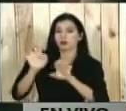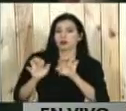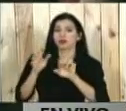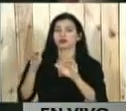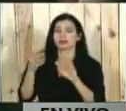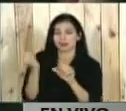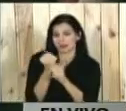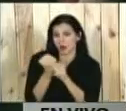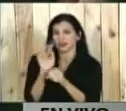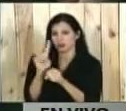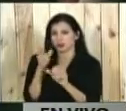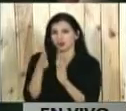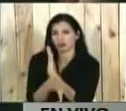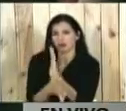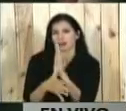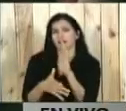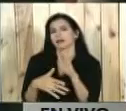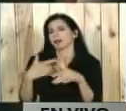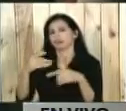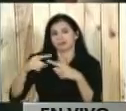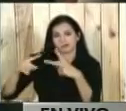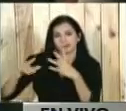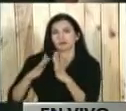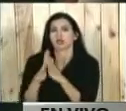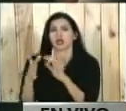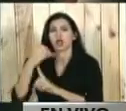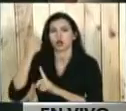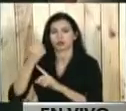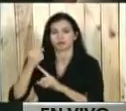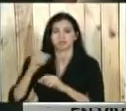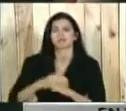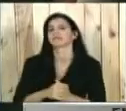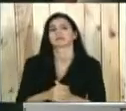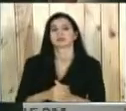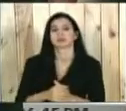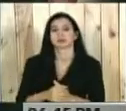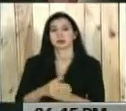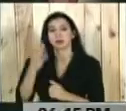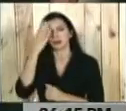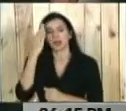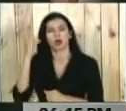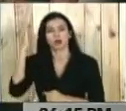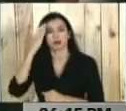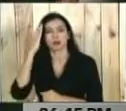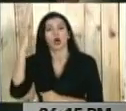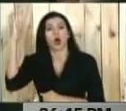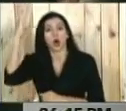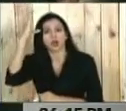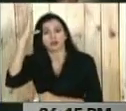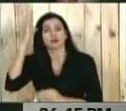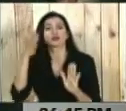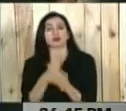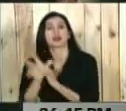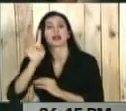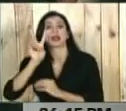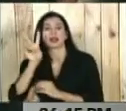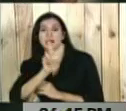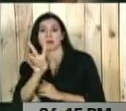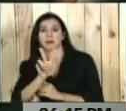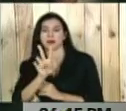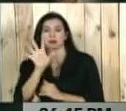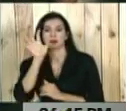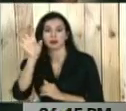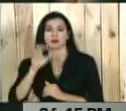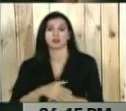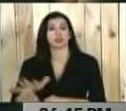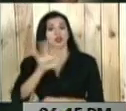cultura política de una nueva Venezuela y en el conocimiento que debemos tener sobre nuestra patria. Todos los venezolanos, siempre los venezolanos